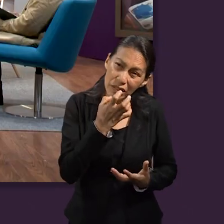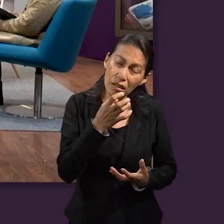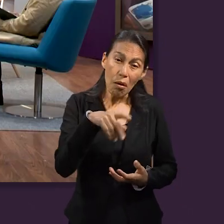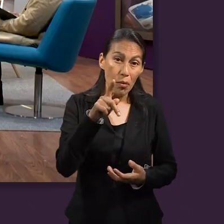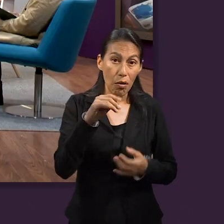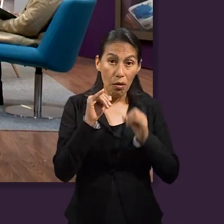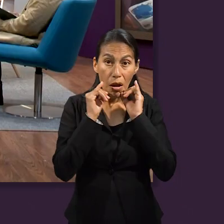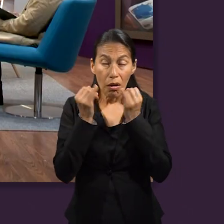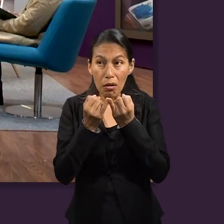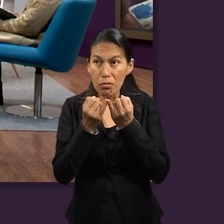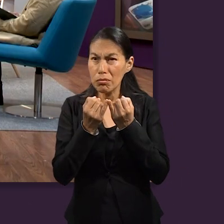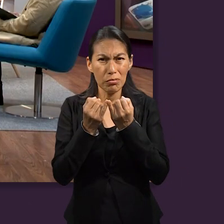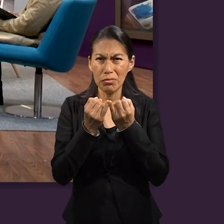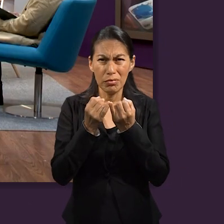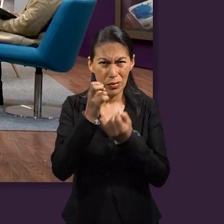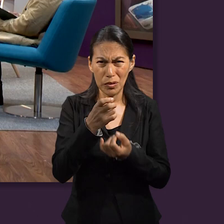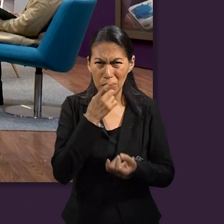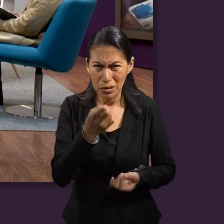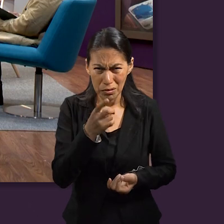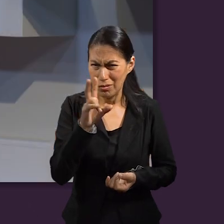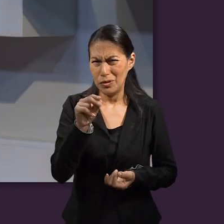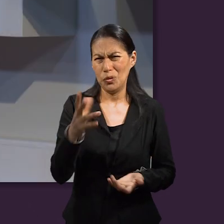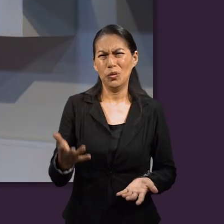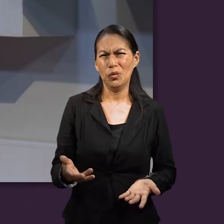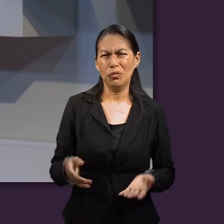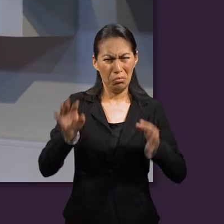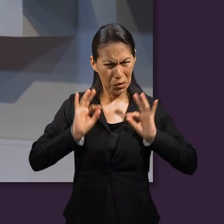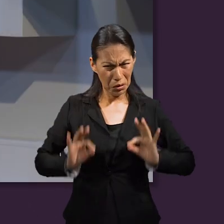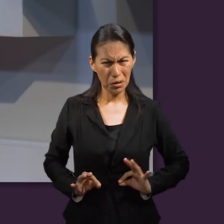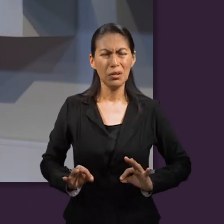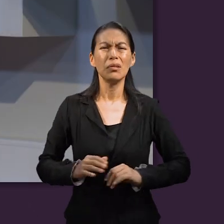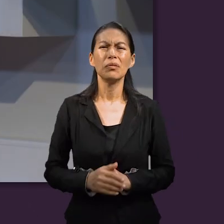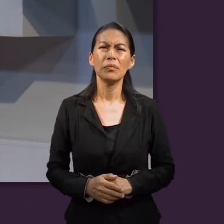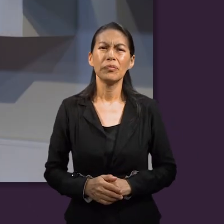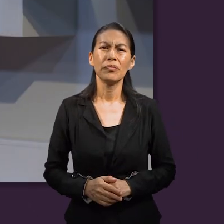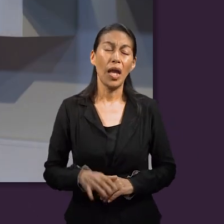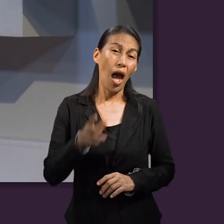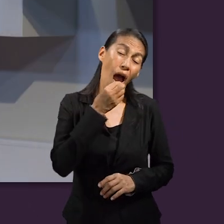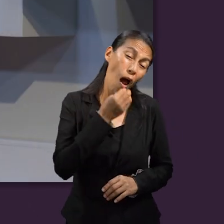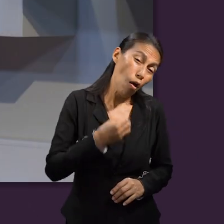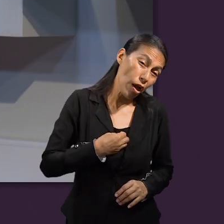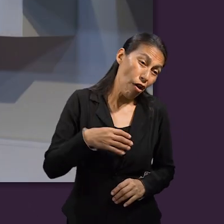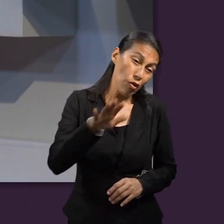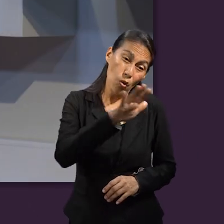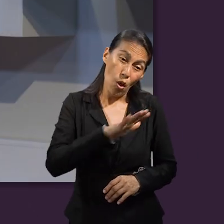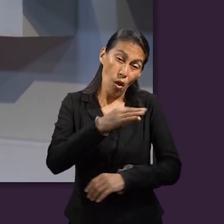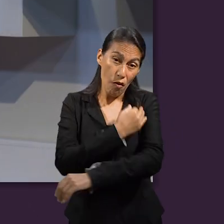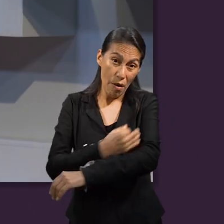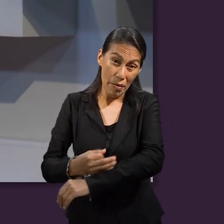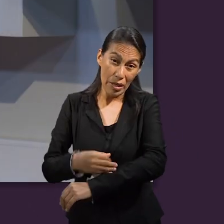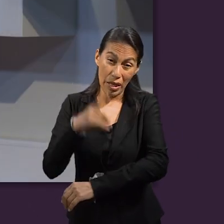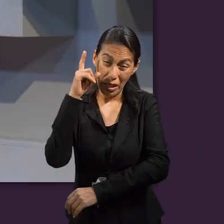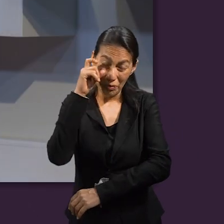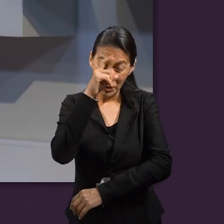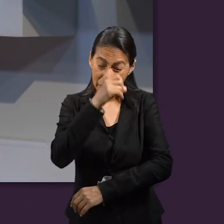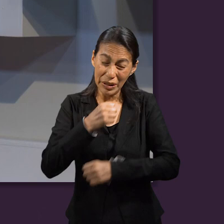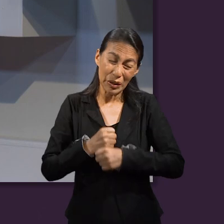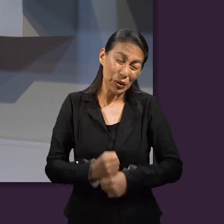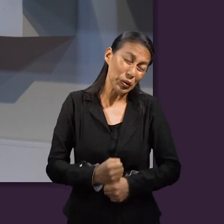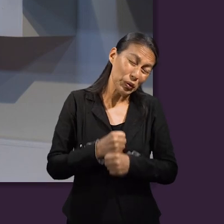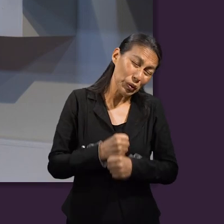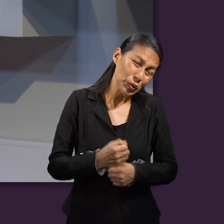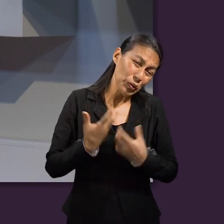así es que el dolor que enfrentó la familia fue grande pero